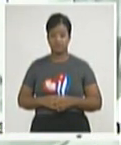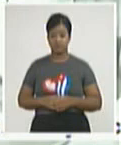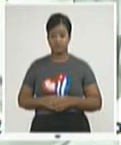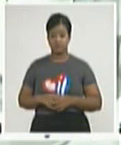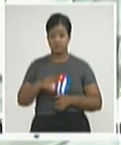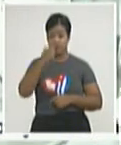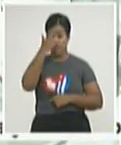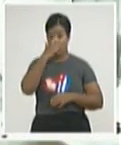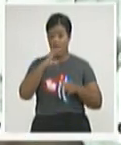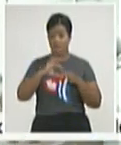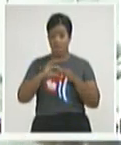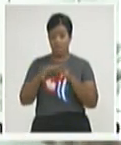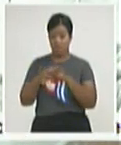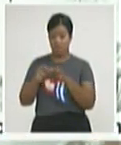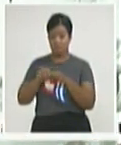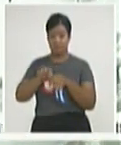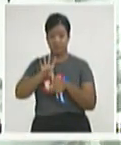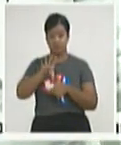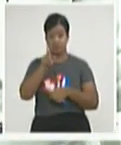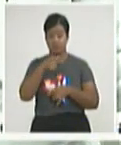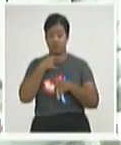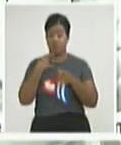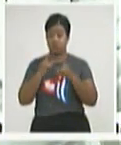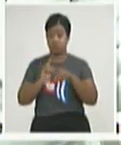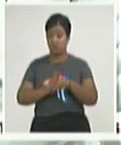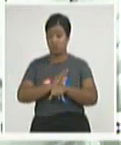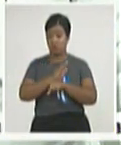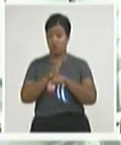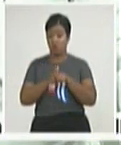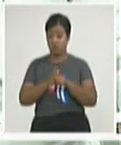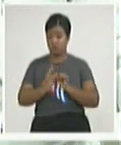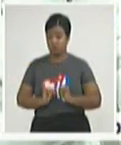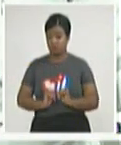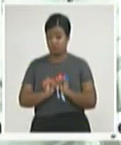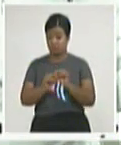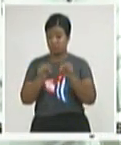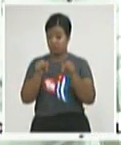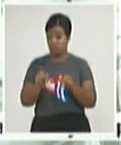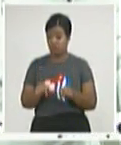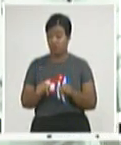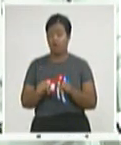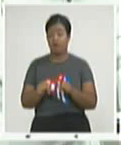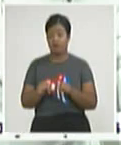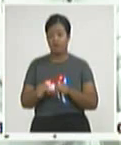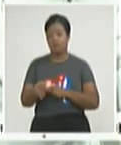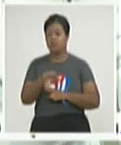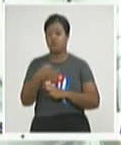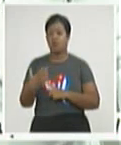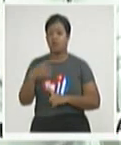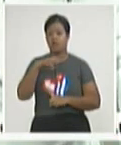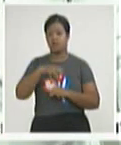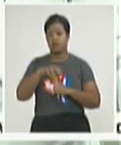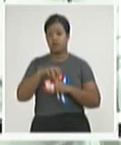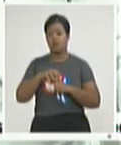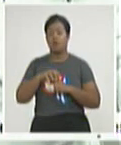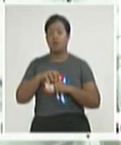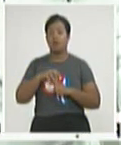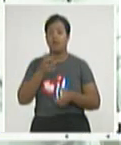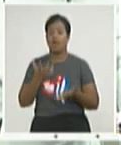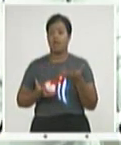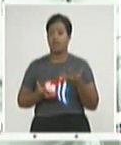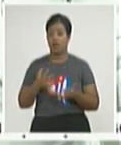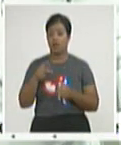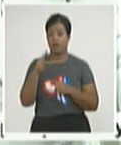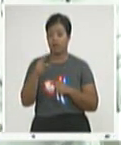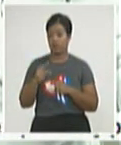Artemisa las 5 personas que fallecen con COVID e informamos hoy de San Cristóbal y Candelaria 2 de cada uno de